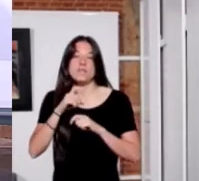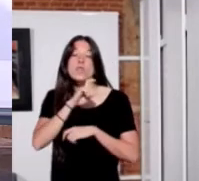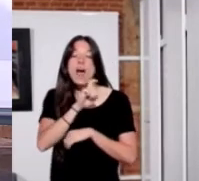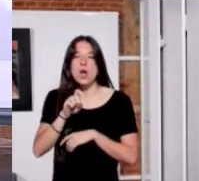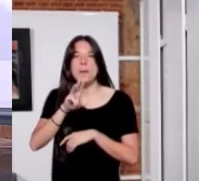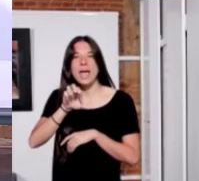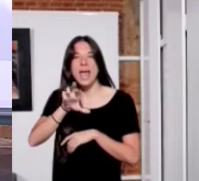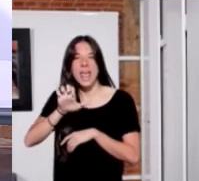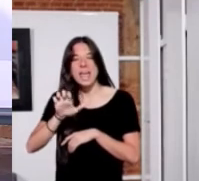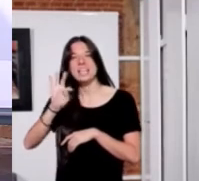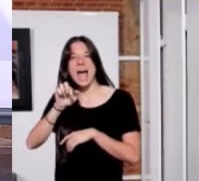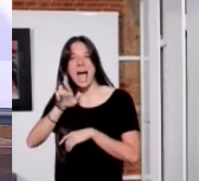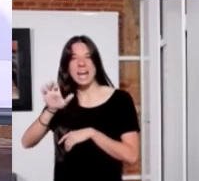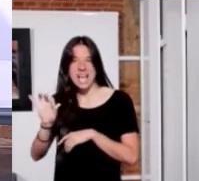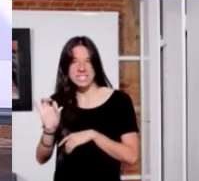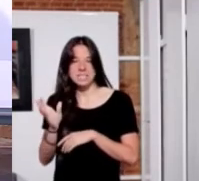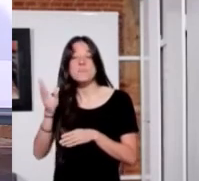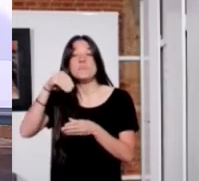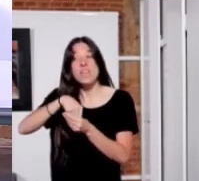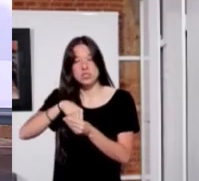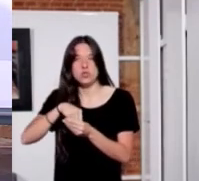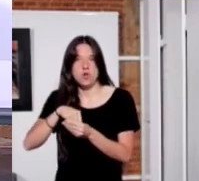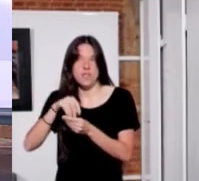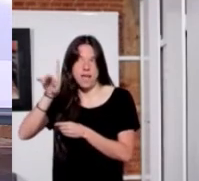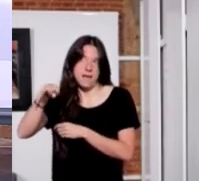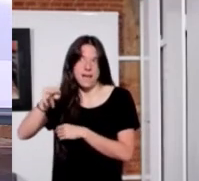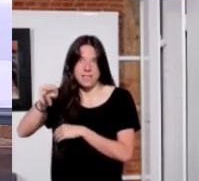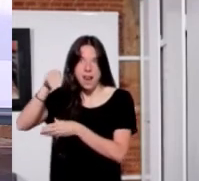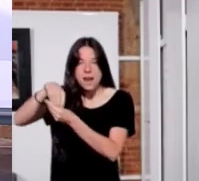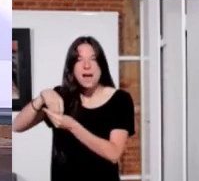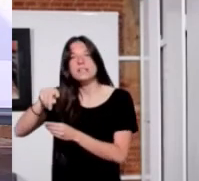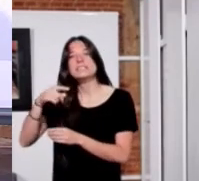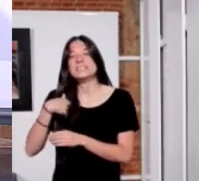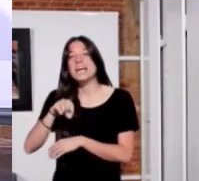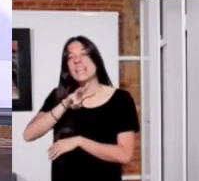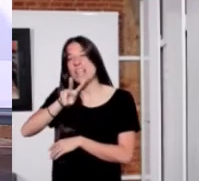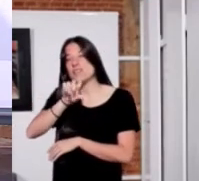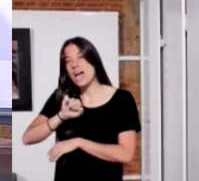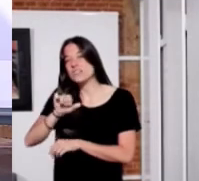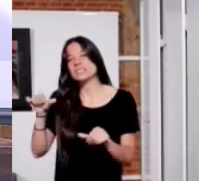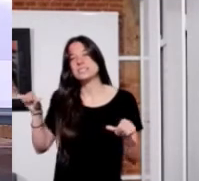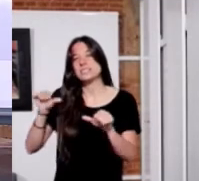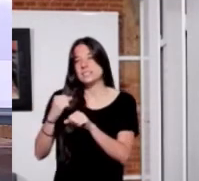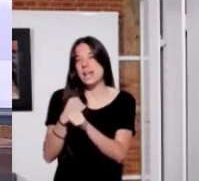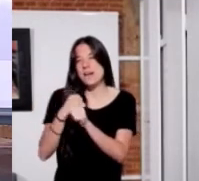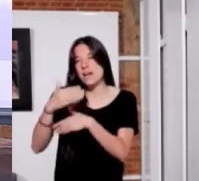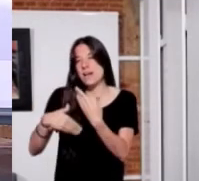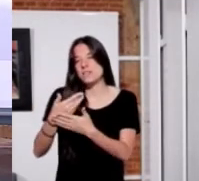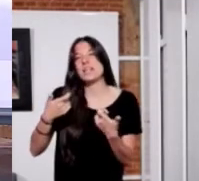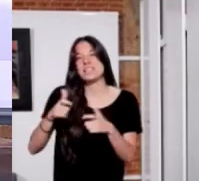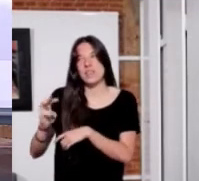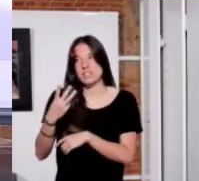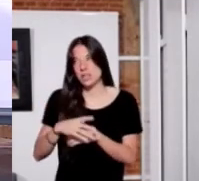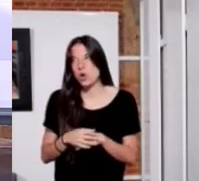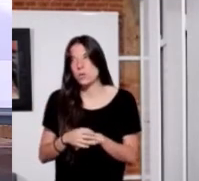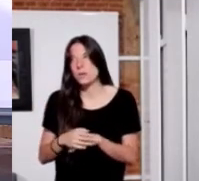entidad miembro de la Federació Catalana, con la cual llevamos 32 años de andadura en el tercer sector. Es decir, que